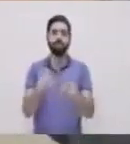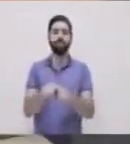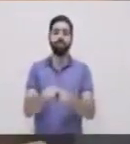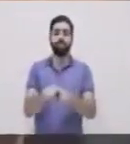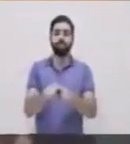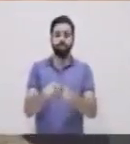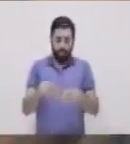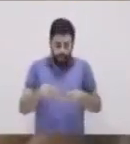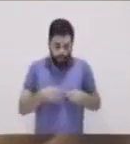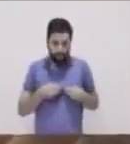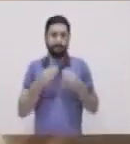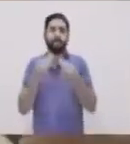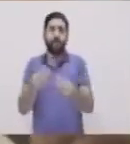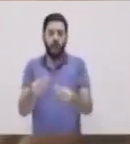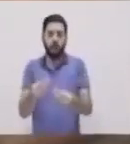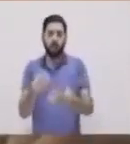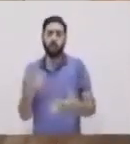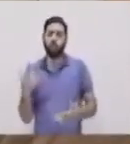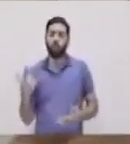dar prodigiosamente,